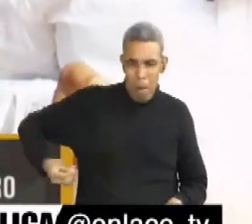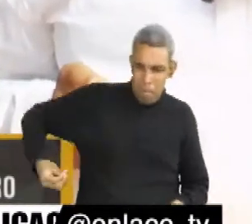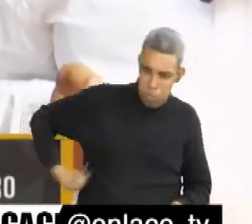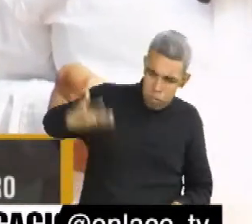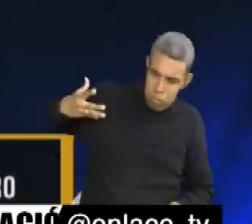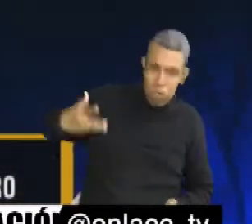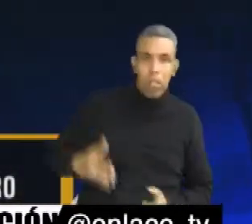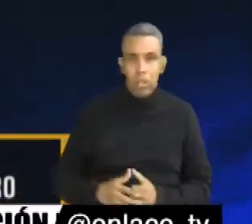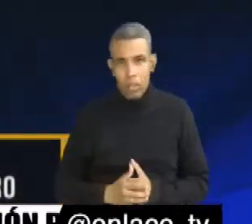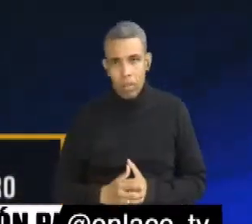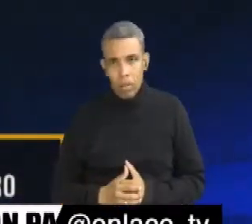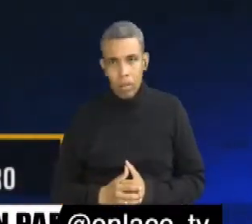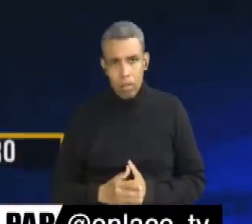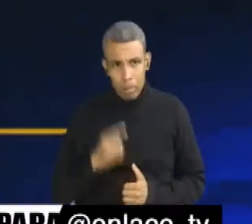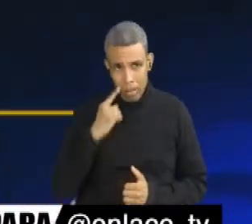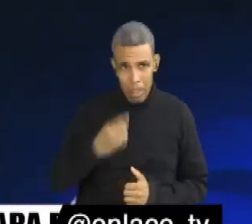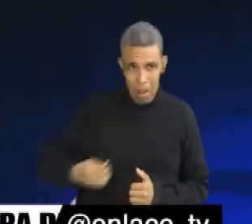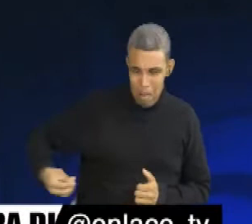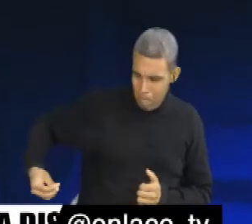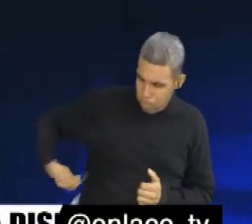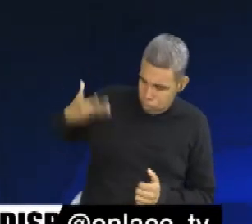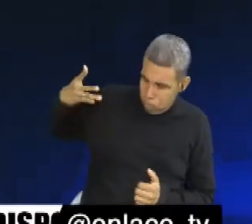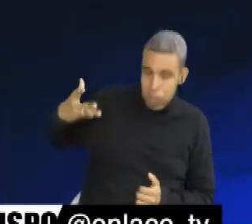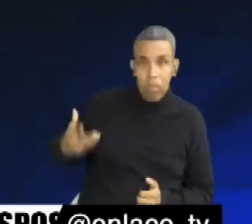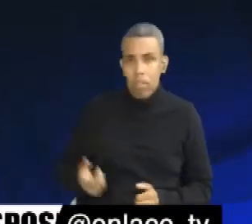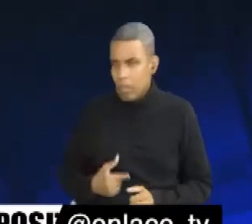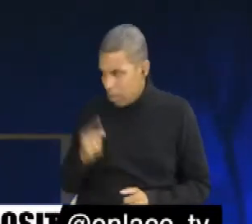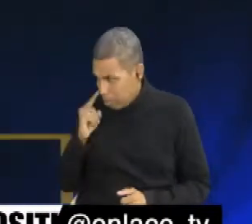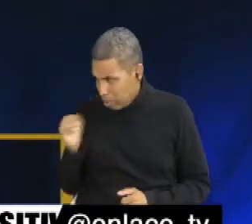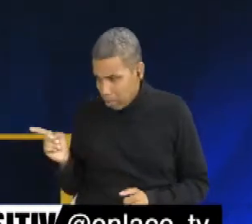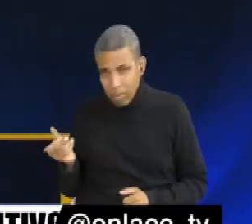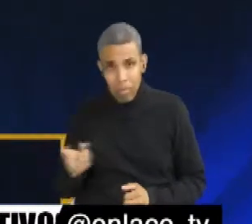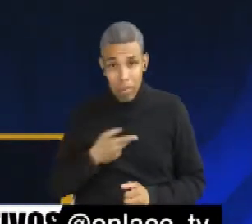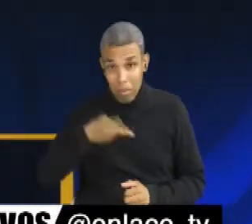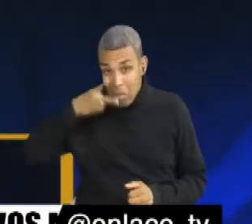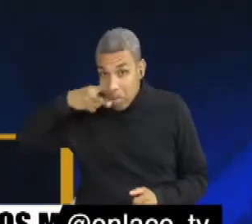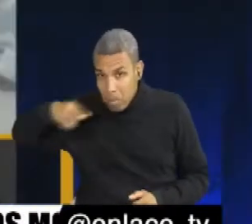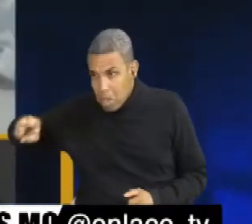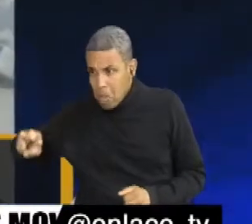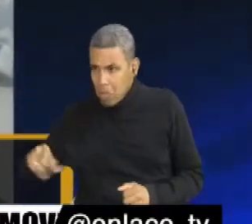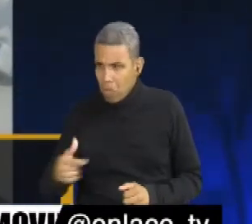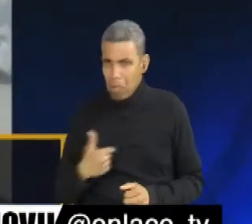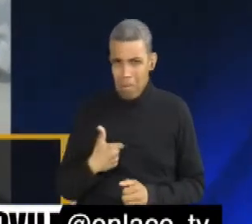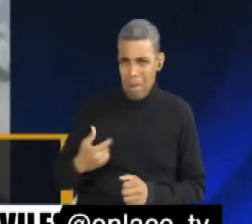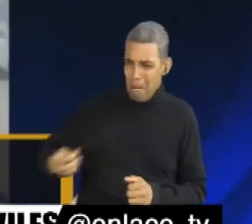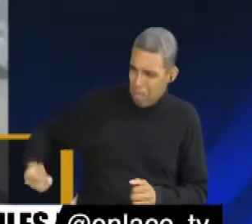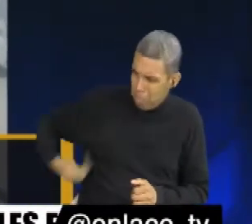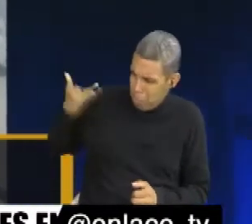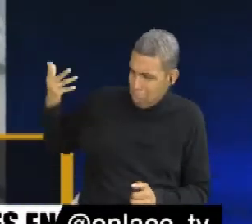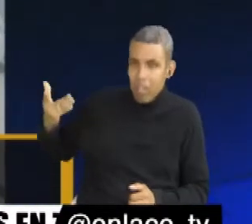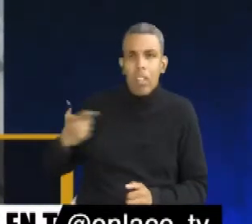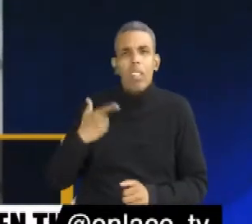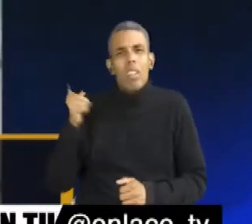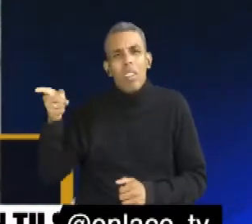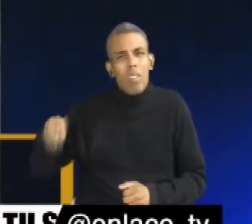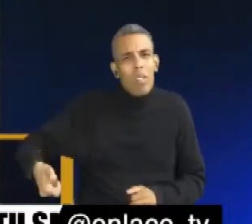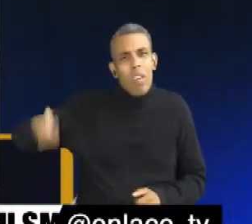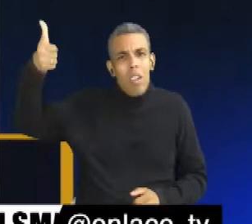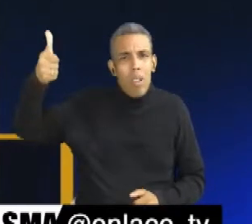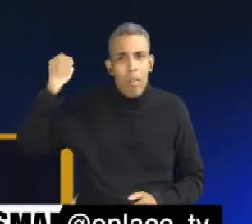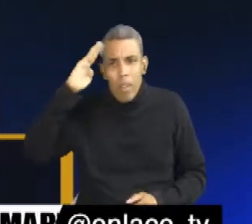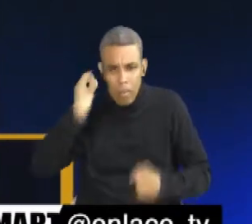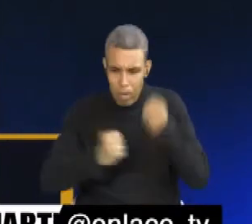presta servicio militar en el Batallón Energético y Vial número 7, resultó quemado junto a otro soldado el pasado 1 de junio, y por parte del ejército nunca